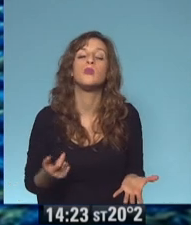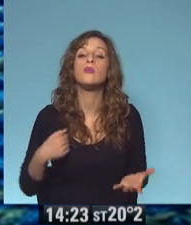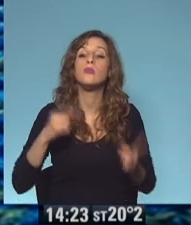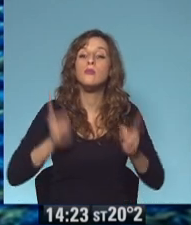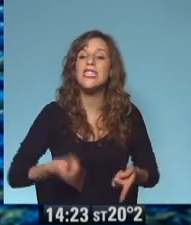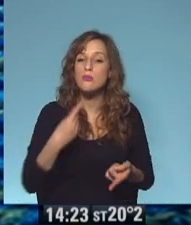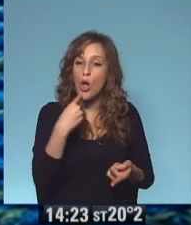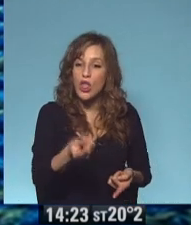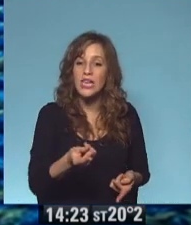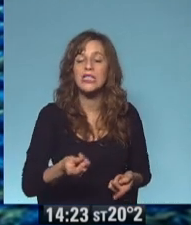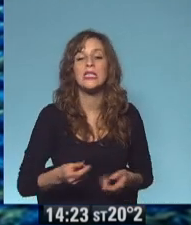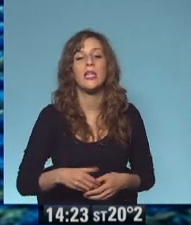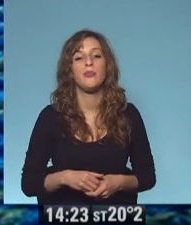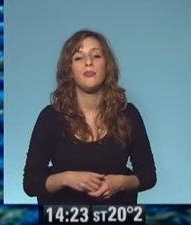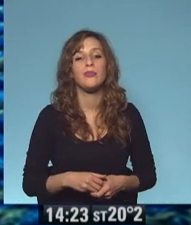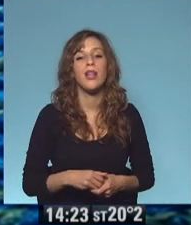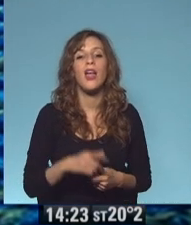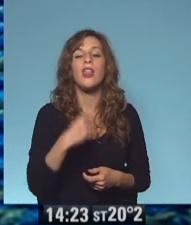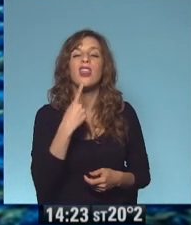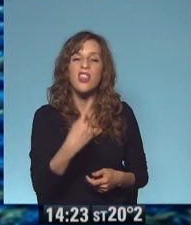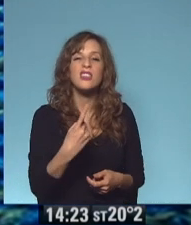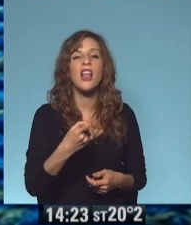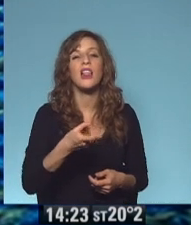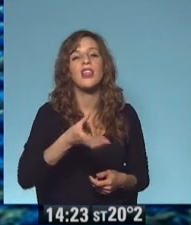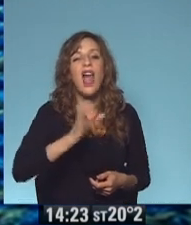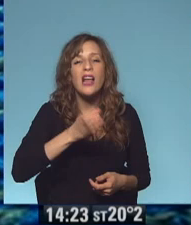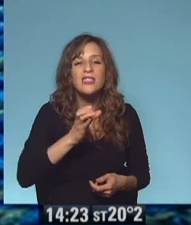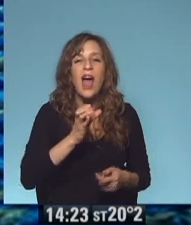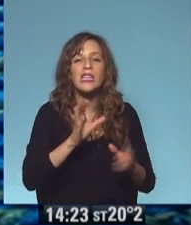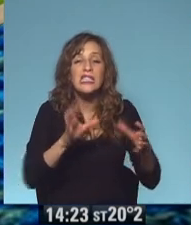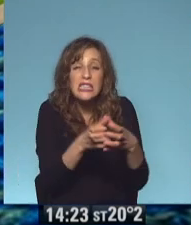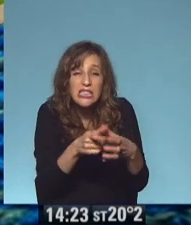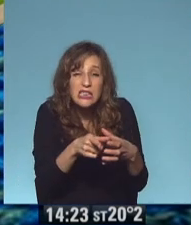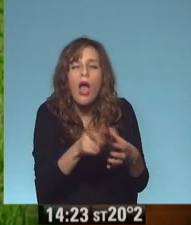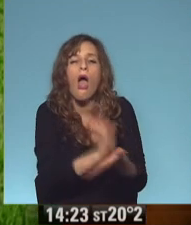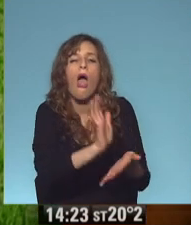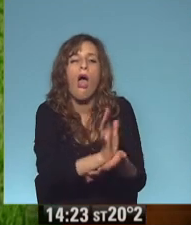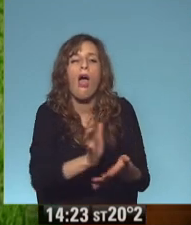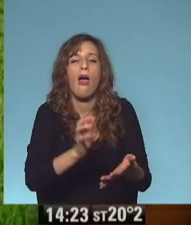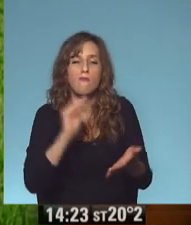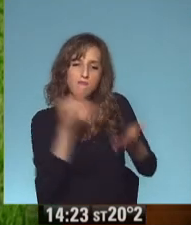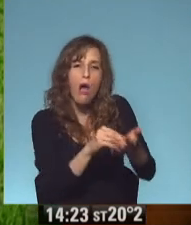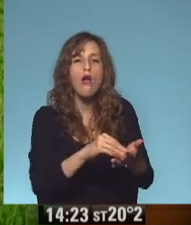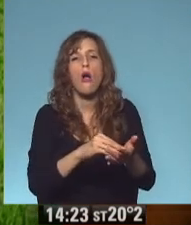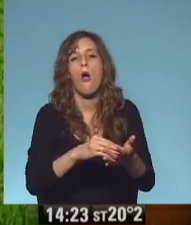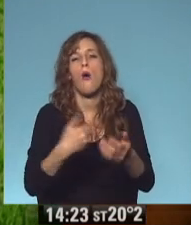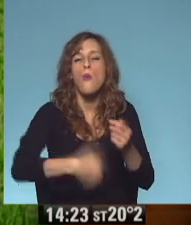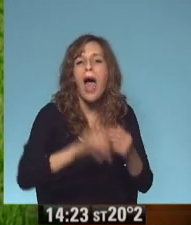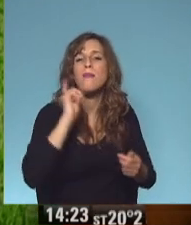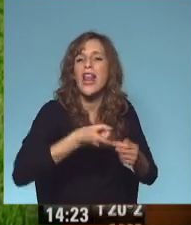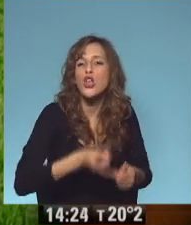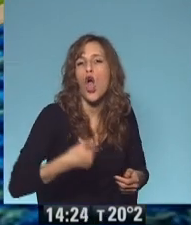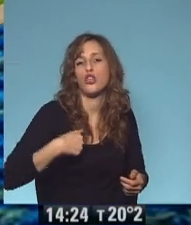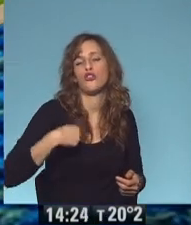dice tacitas, le agregaría mareo asegurado. ¿Te